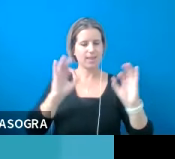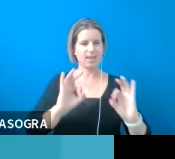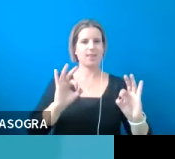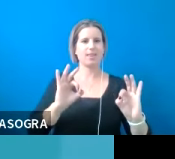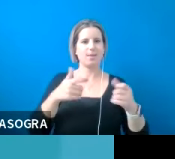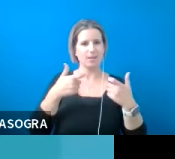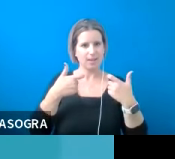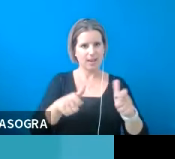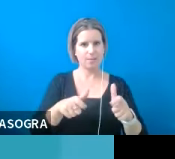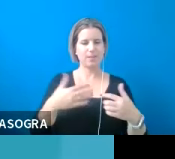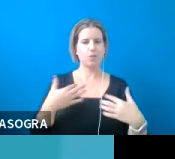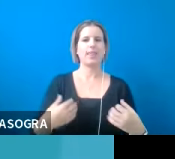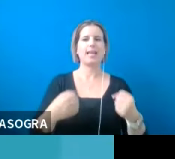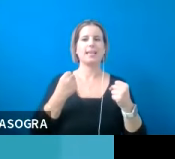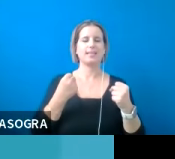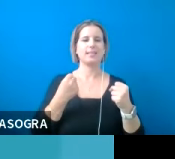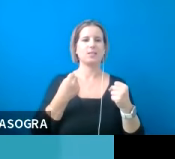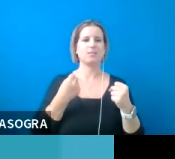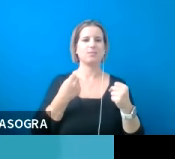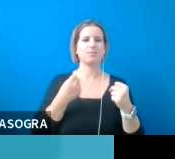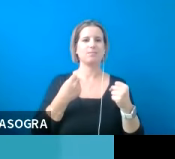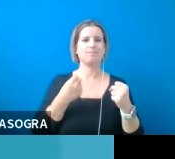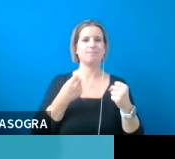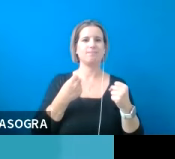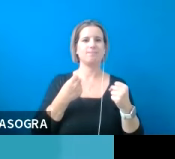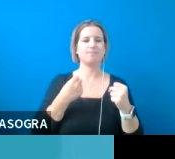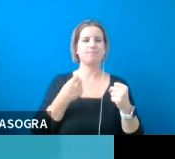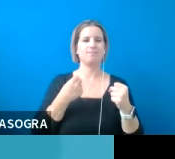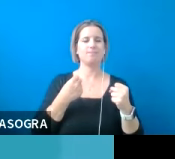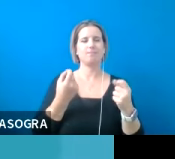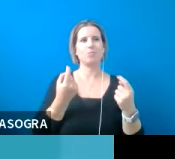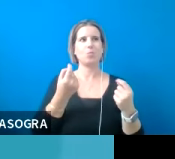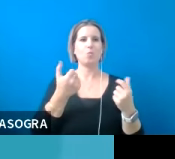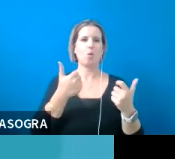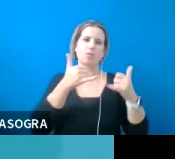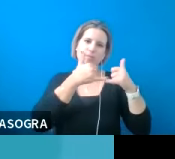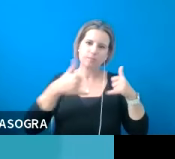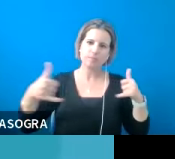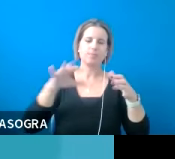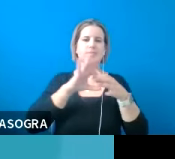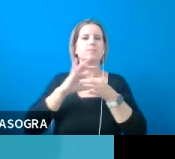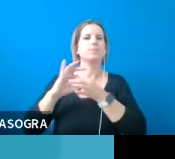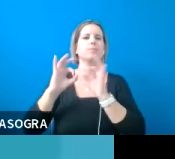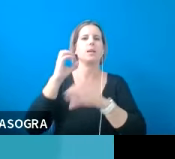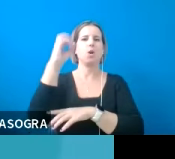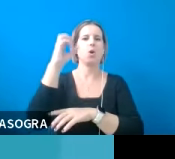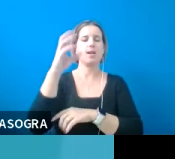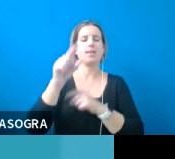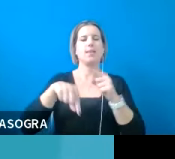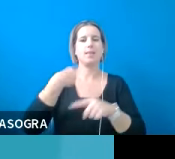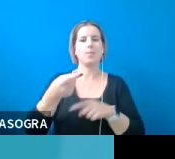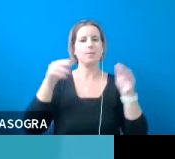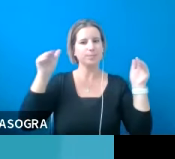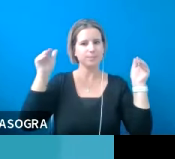en el ámbito de su salud que es al fin y al cabo un poco el hilo argumental de estas jornadas y luego nos vamos a